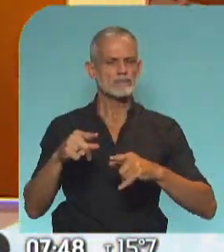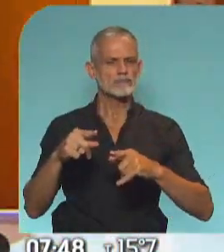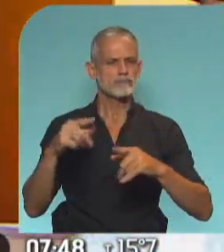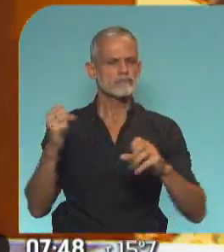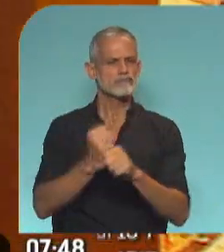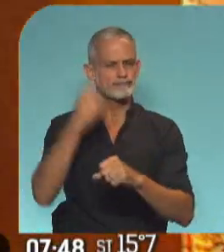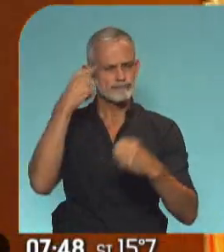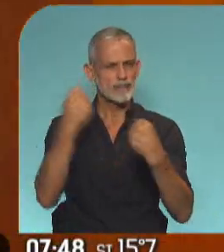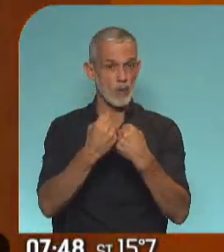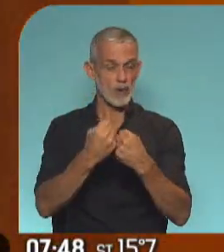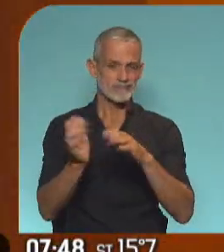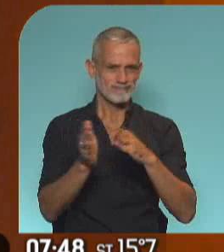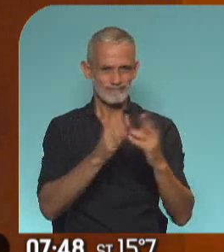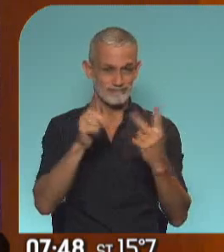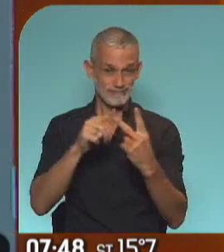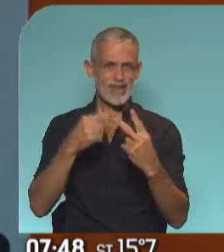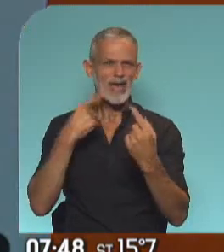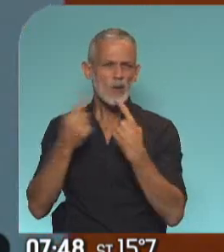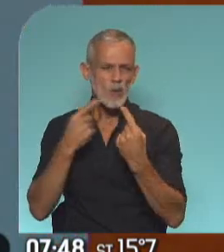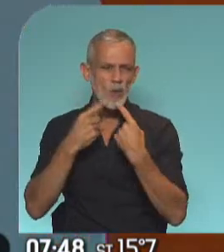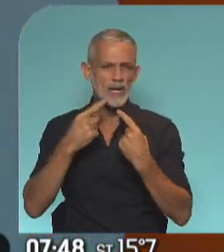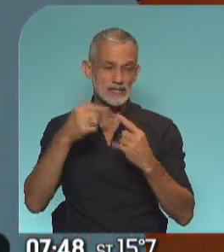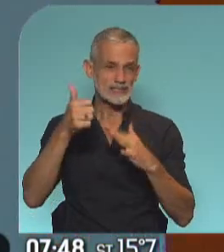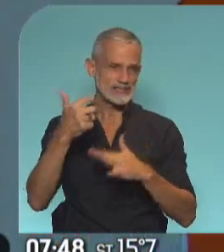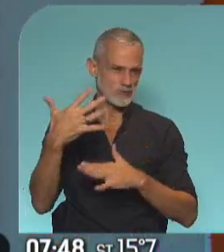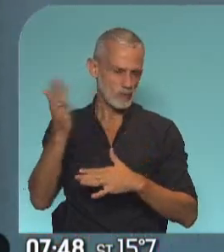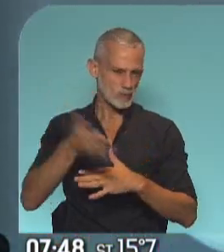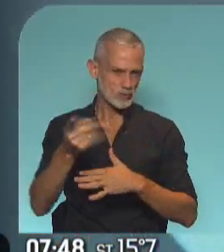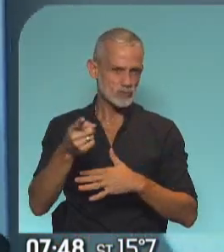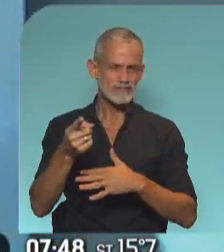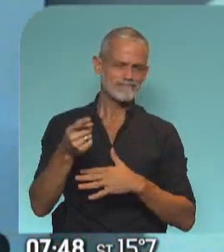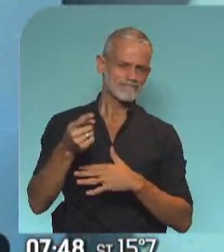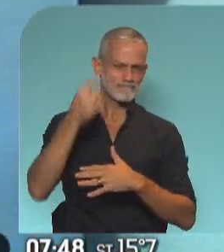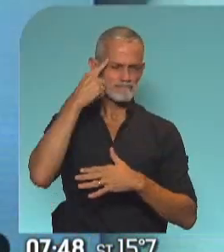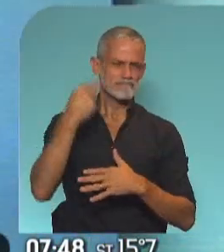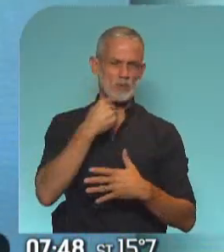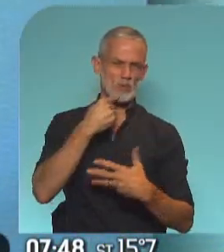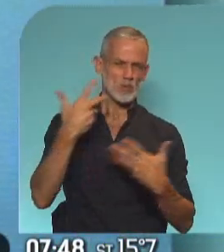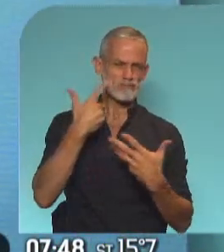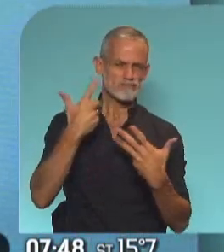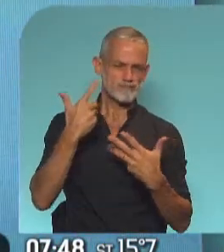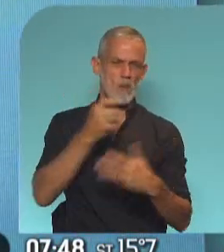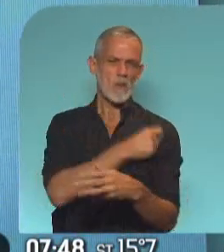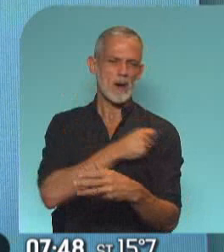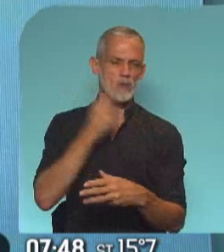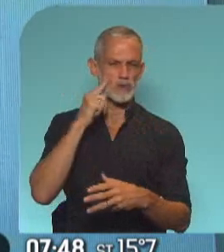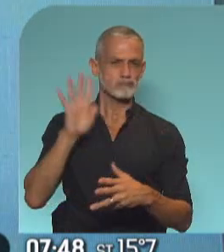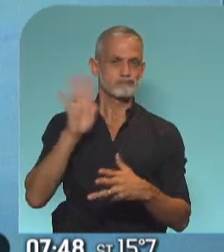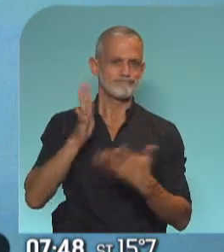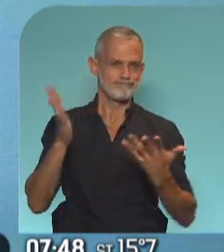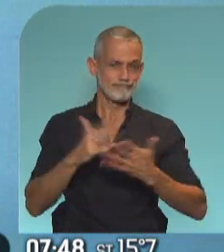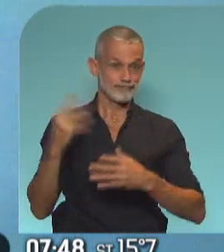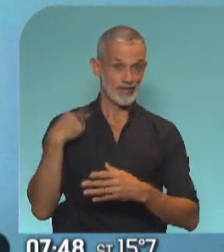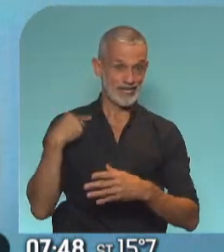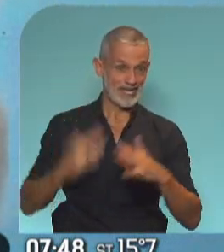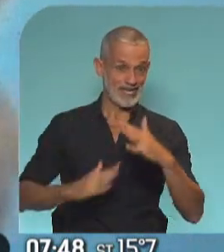otra, una encuesta que indicó que el 60% de quienes fueron relevados desconfían de las vacunas. Por eso esta nota con el jefe de